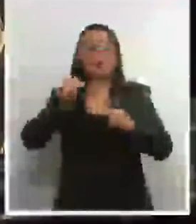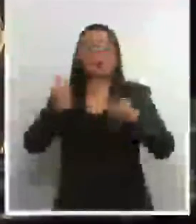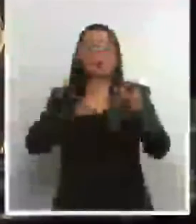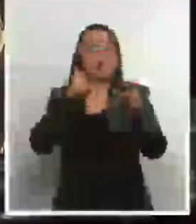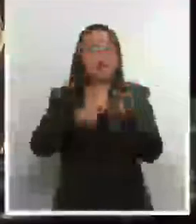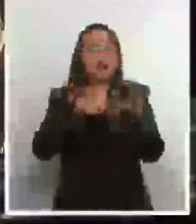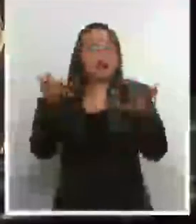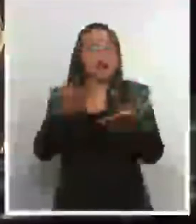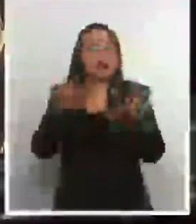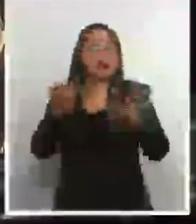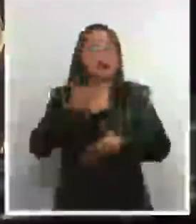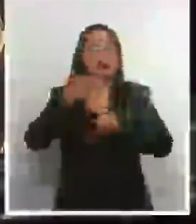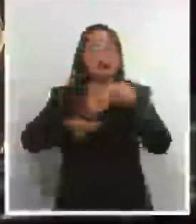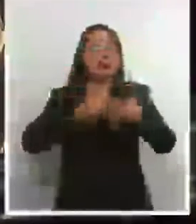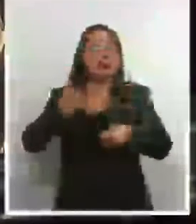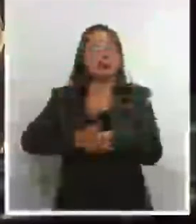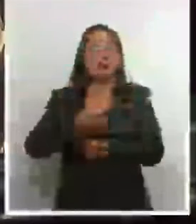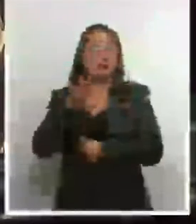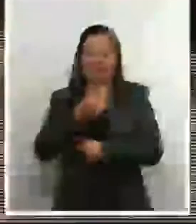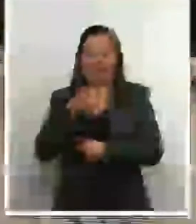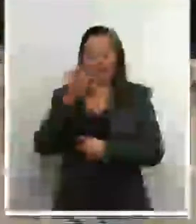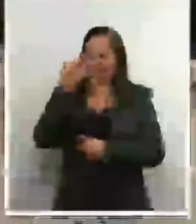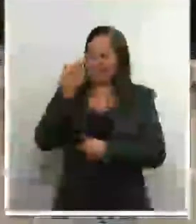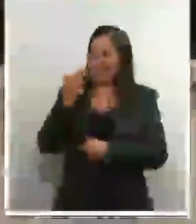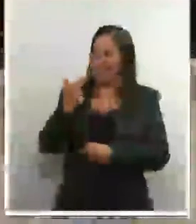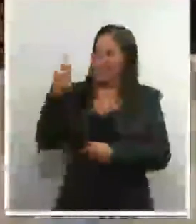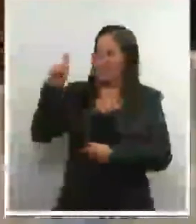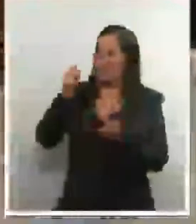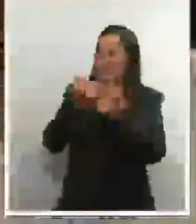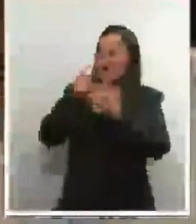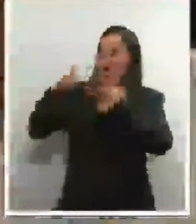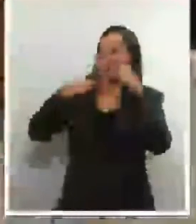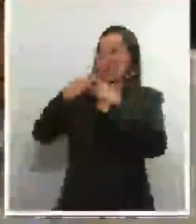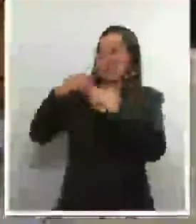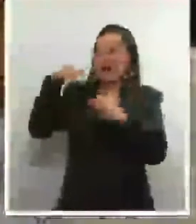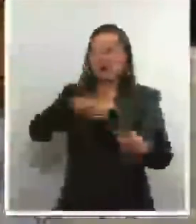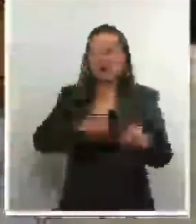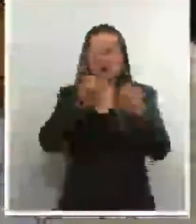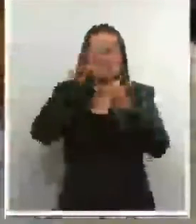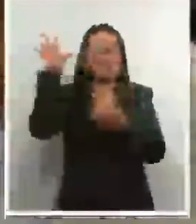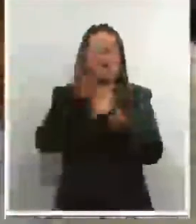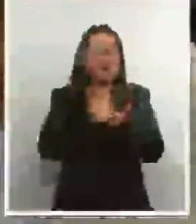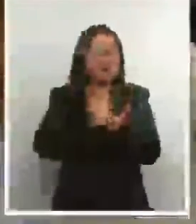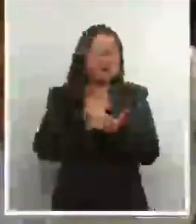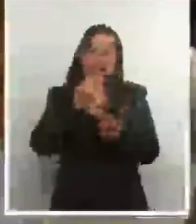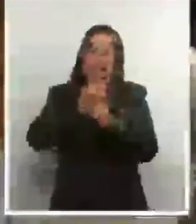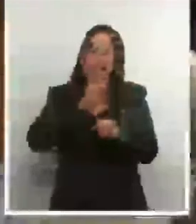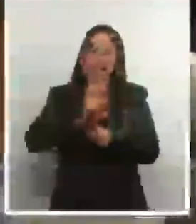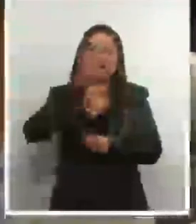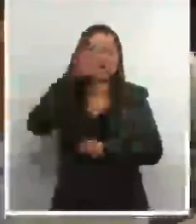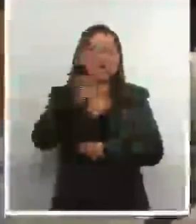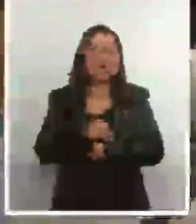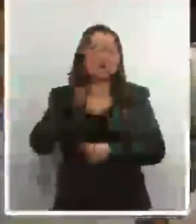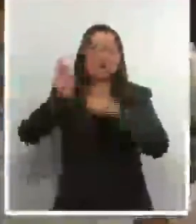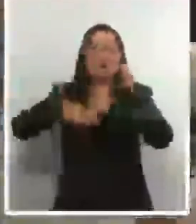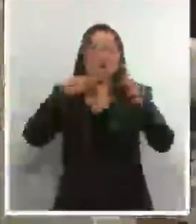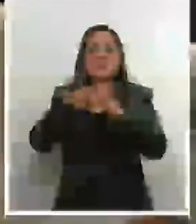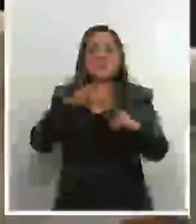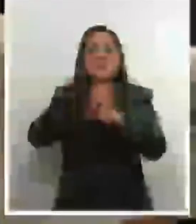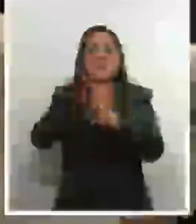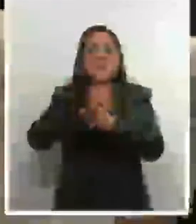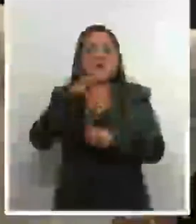lados. Eso no es argumento suficiente, en mi opinión. La tendencia